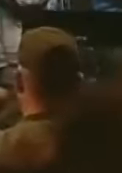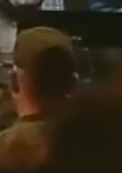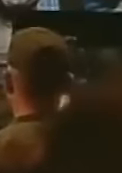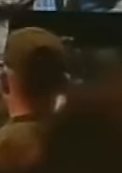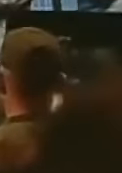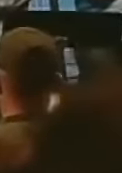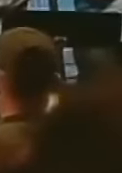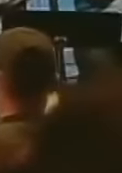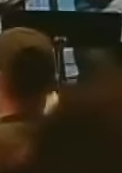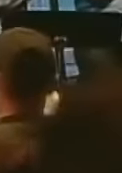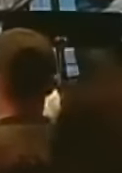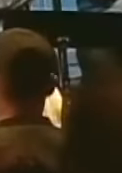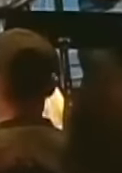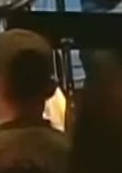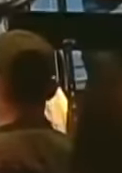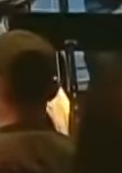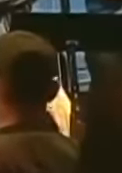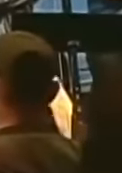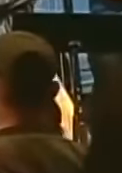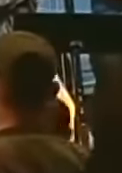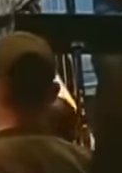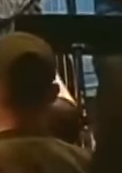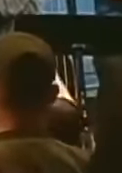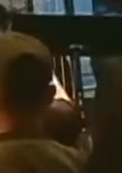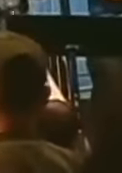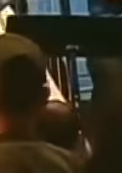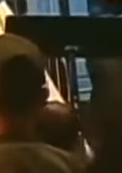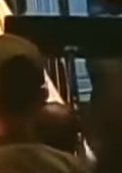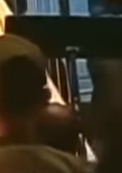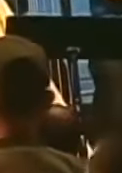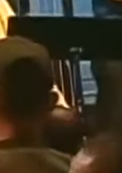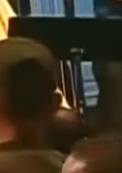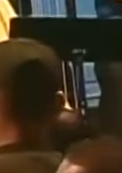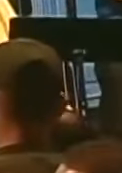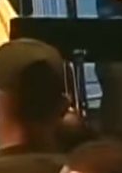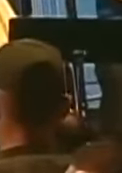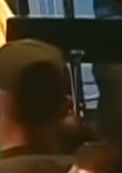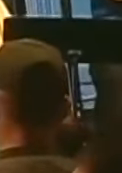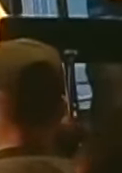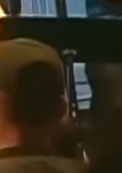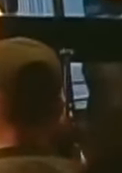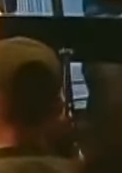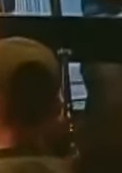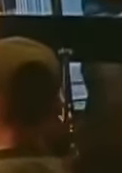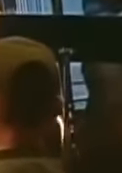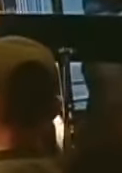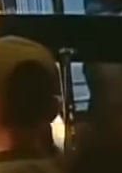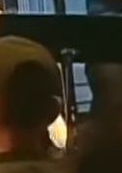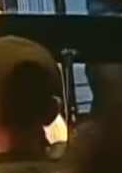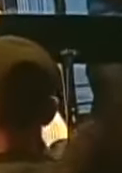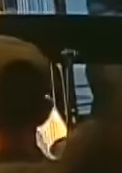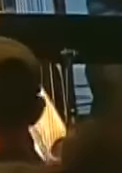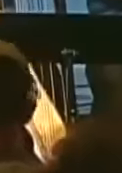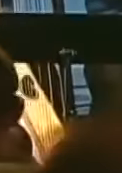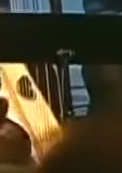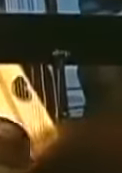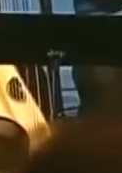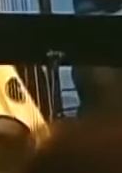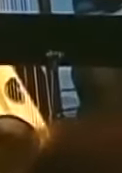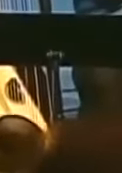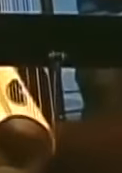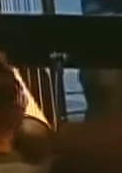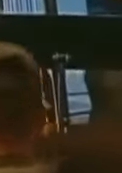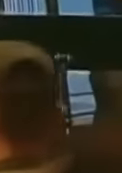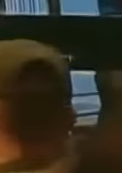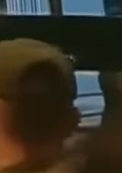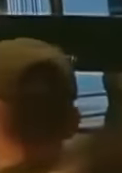provocaciones, Venezuela se levanta con dignidad, con paz y con el compromiso patrio de decir que el territorio de la Guayana